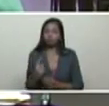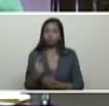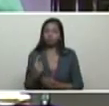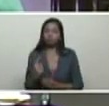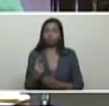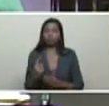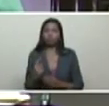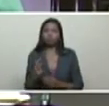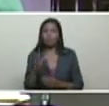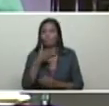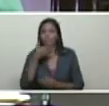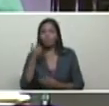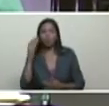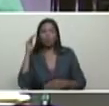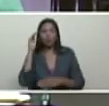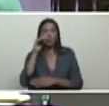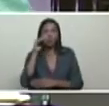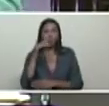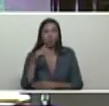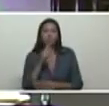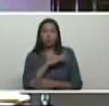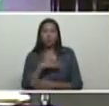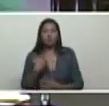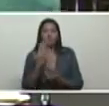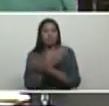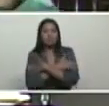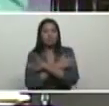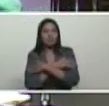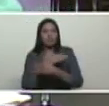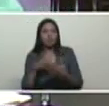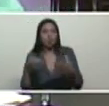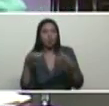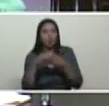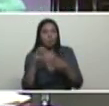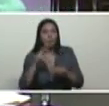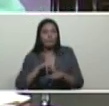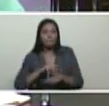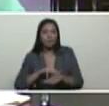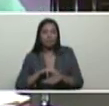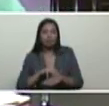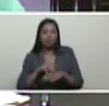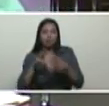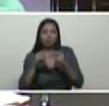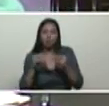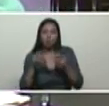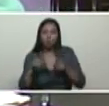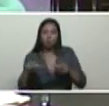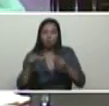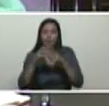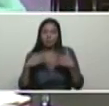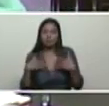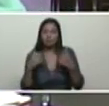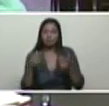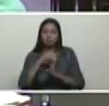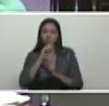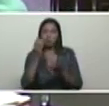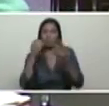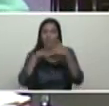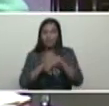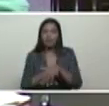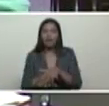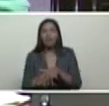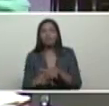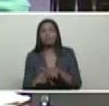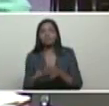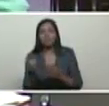futuro será mejor. Quiero felicitar a todos los equipos médicos de todas las áreas de salud integral comunitaria del